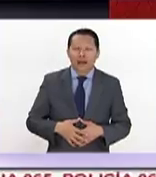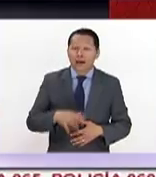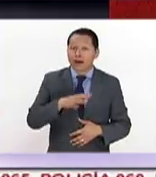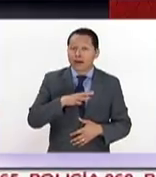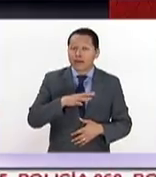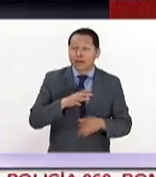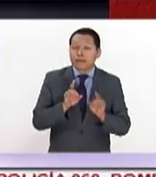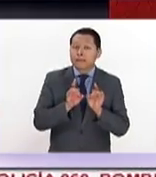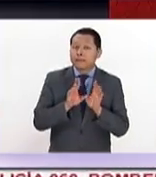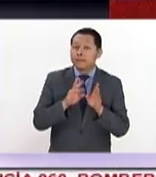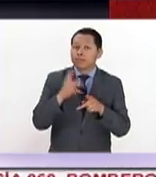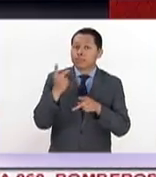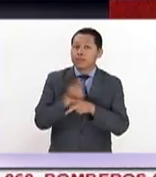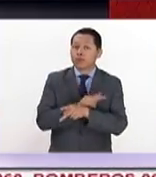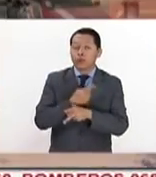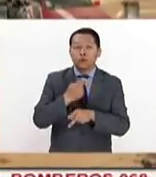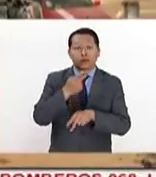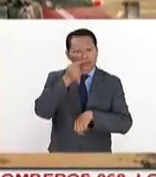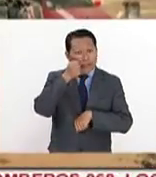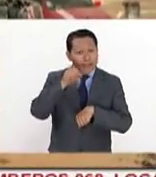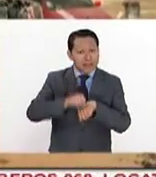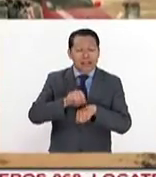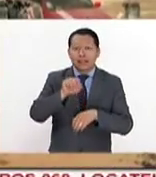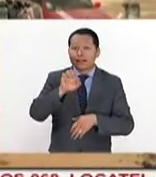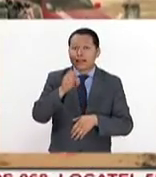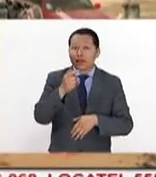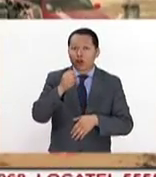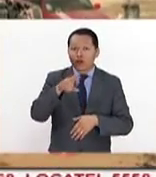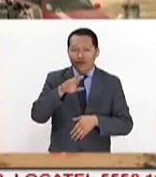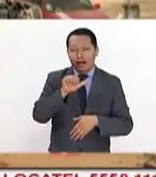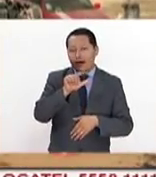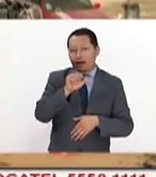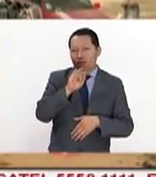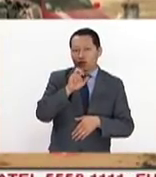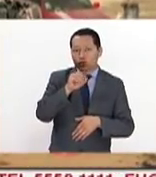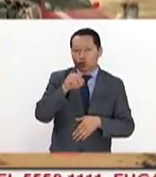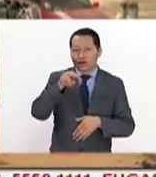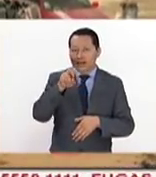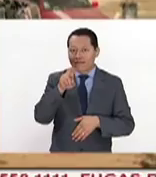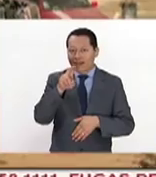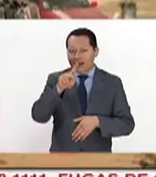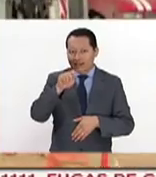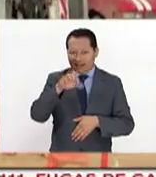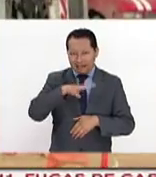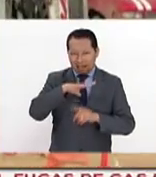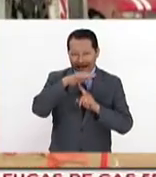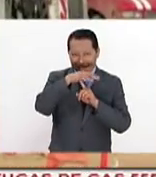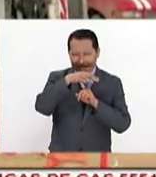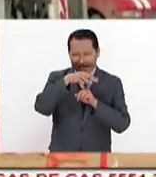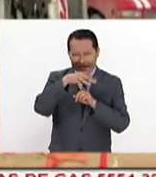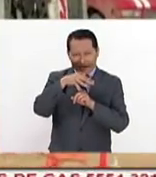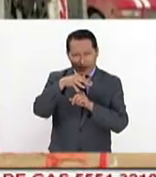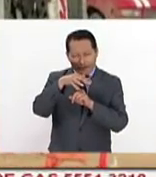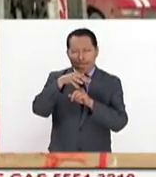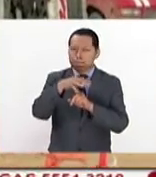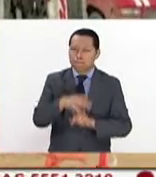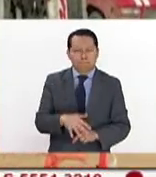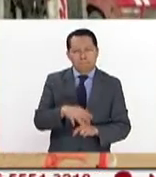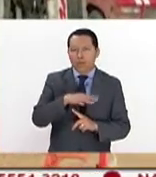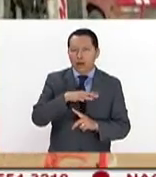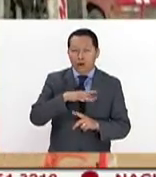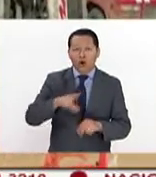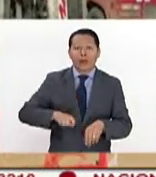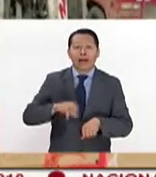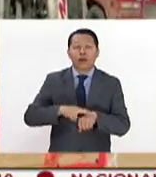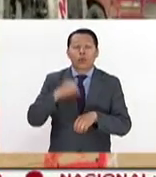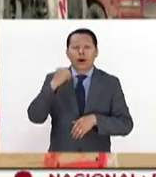Después del incidente que sufrió el secretario de Gobernación, Alfonso Navarrete Prida, cuando se desplomó el helicóptero donde viajaba con el gobernador de